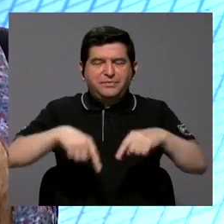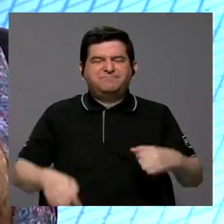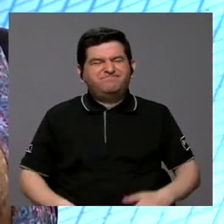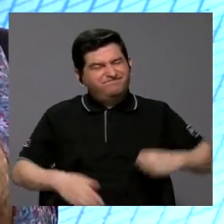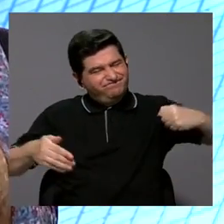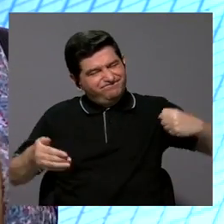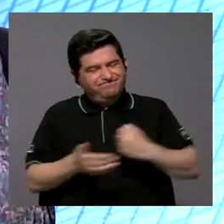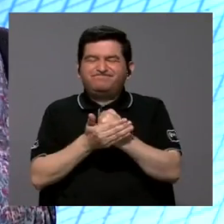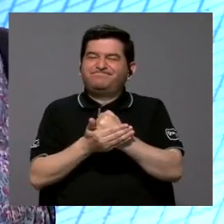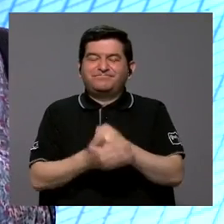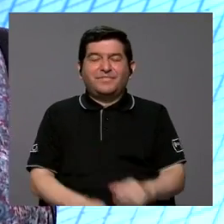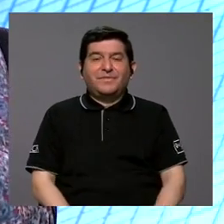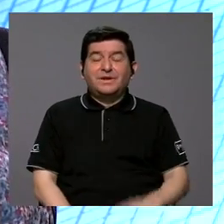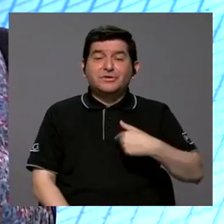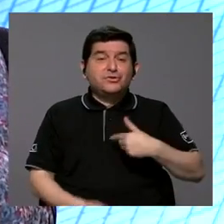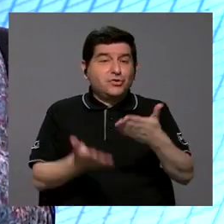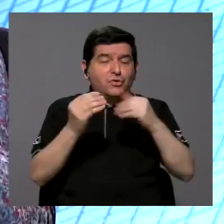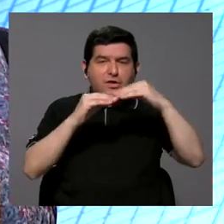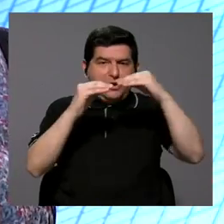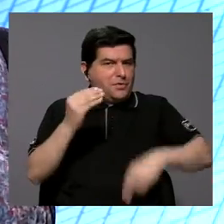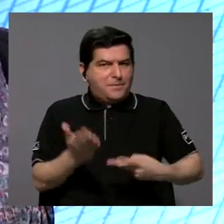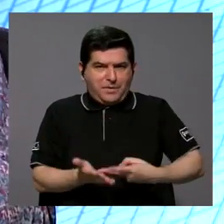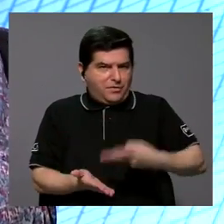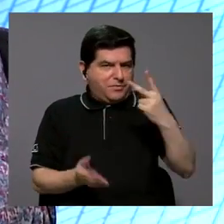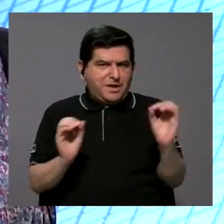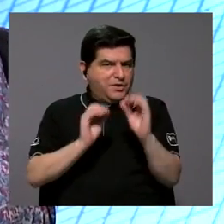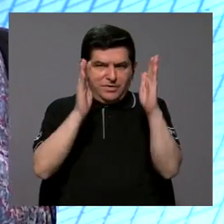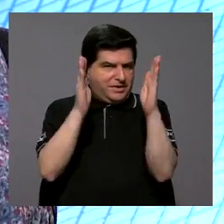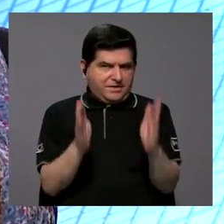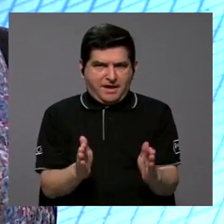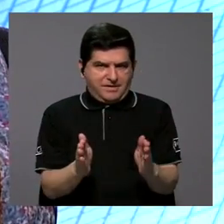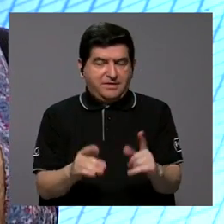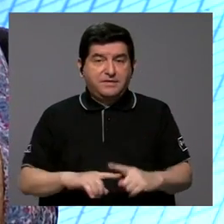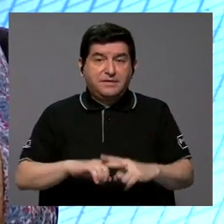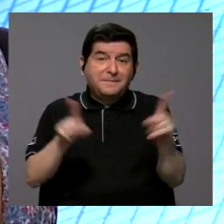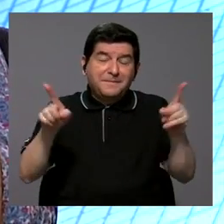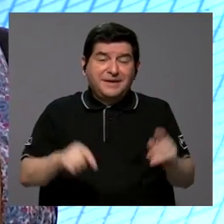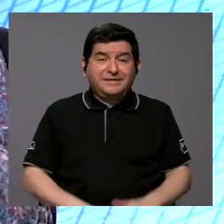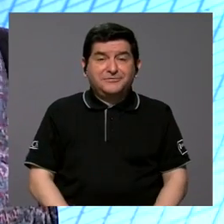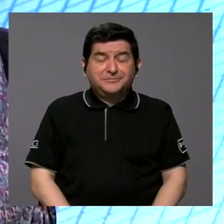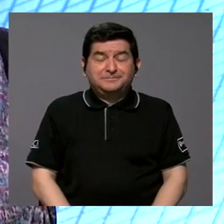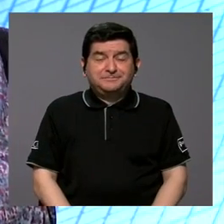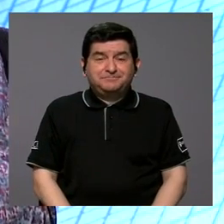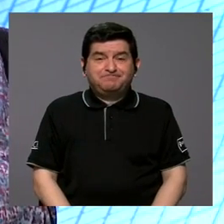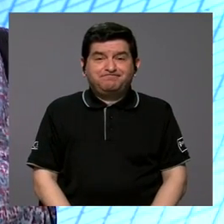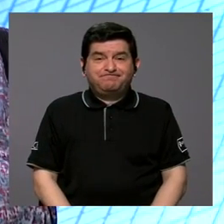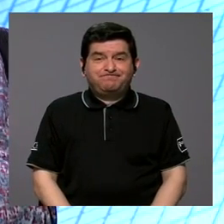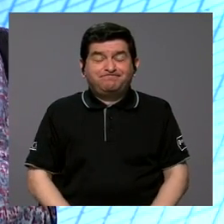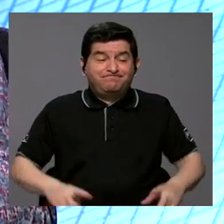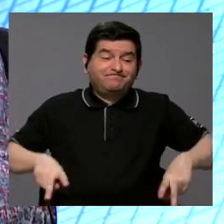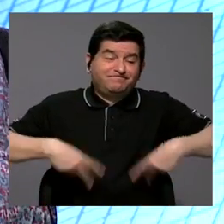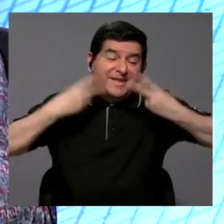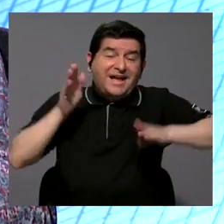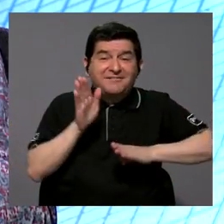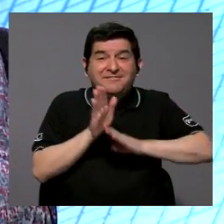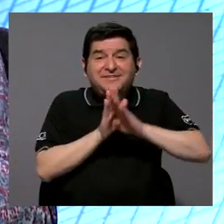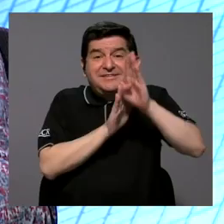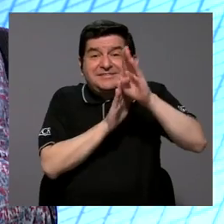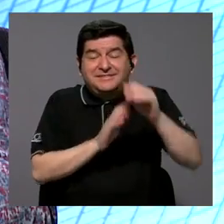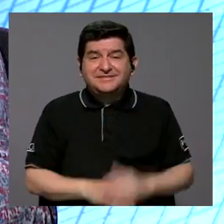Desafortunadamente, no quiero menospreciar a nadie, pero la vida se desarrolla de